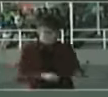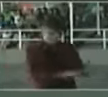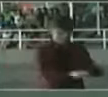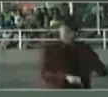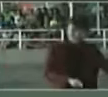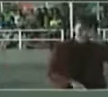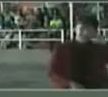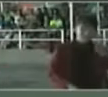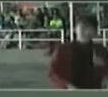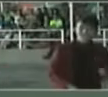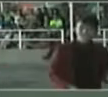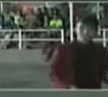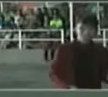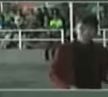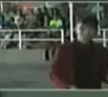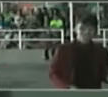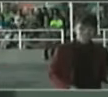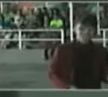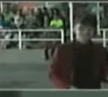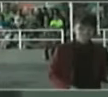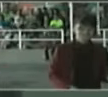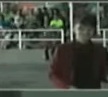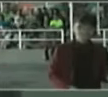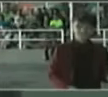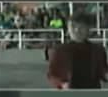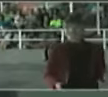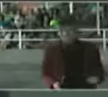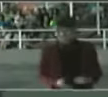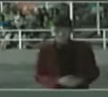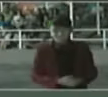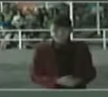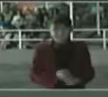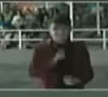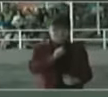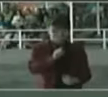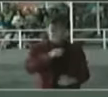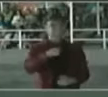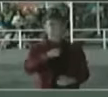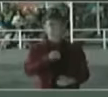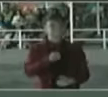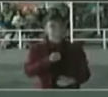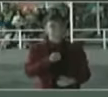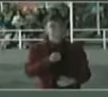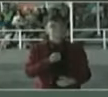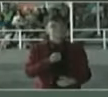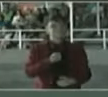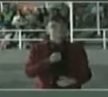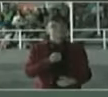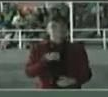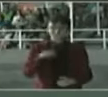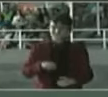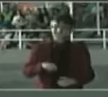era que usted y yo teníamos que